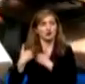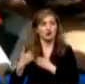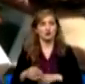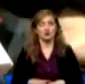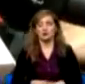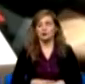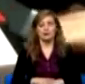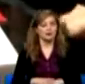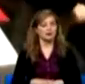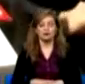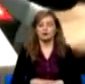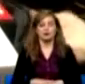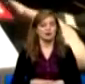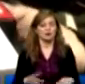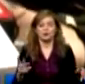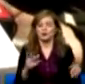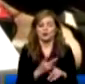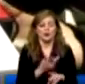inaudito que